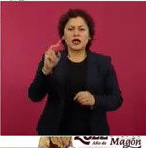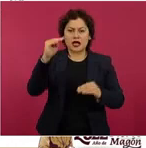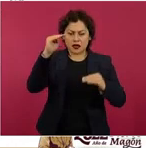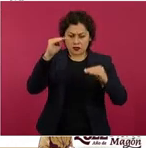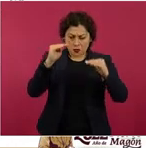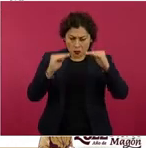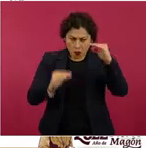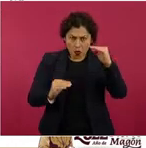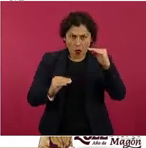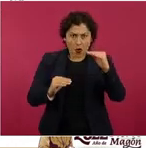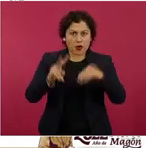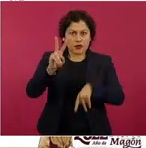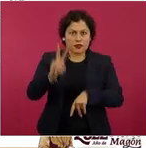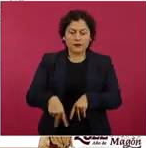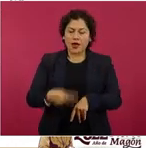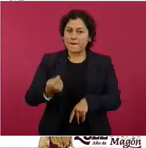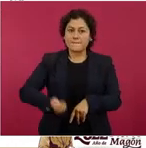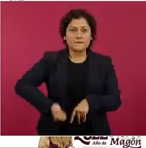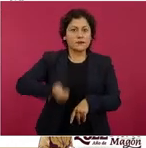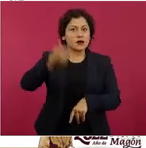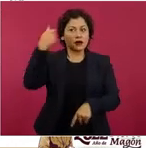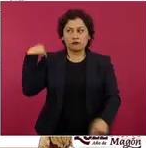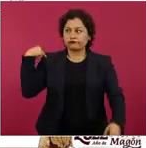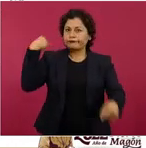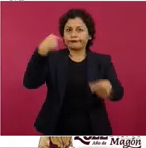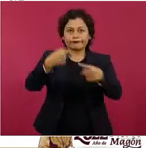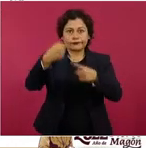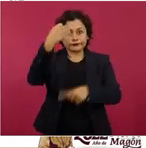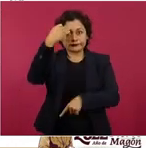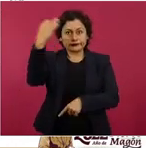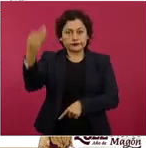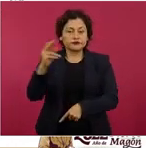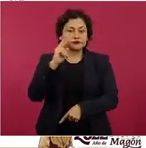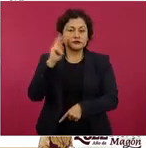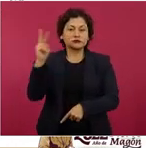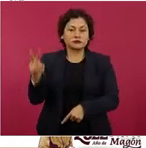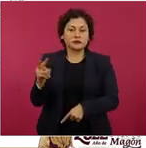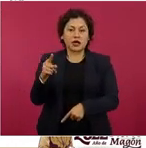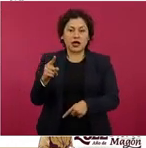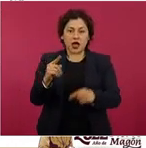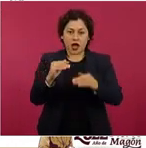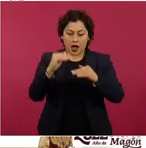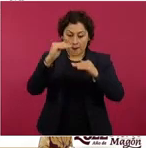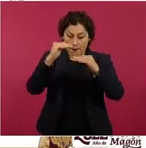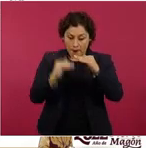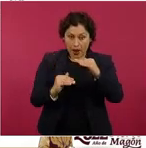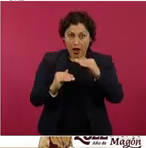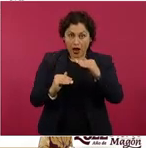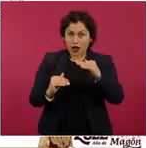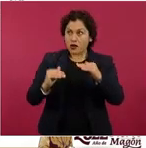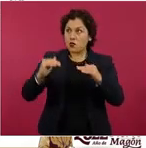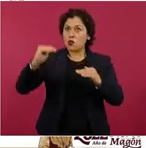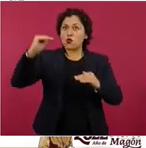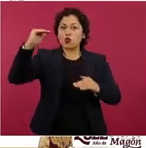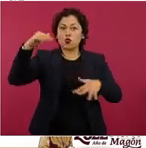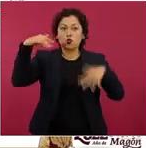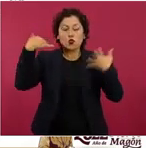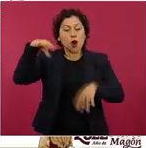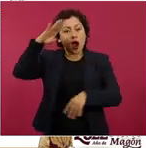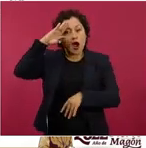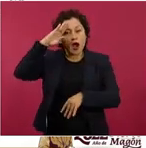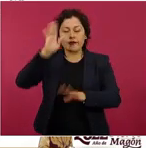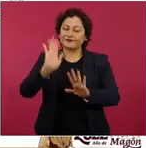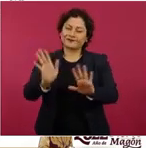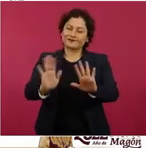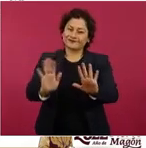la moderna de la humanidad, pues puedes decir que ha sido mucho el aumento. Pues sí, llegó un día a ser prácticamente cero